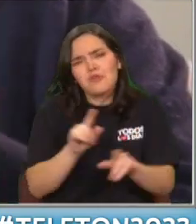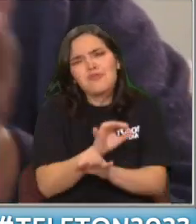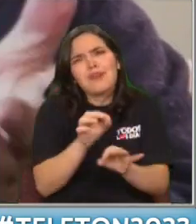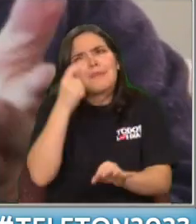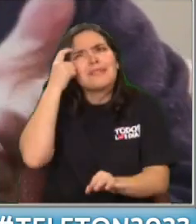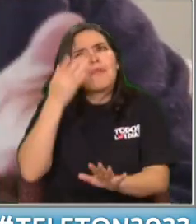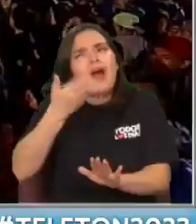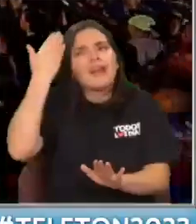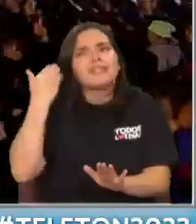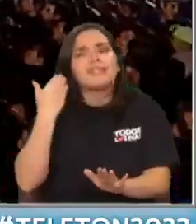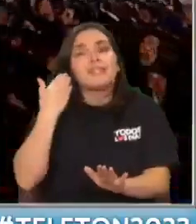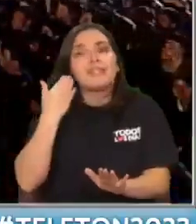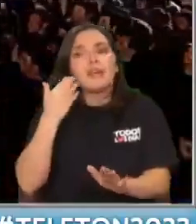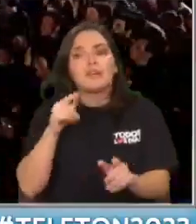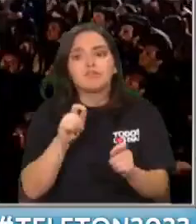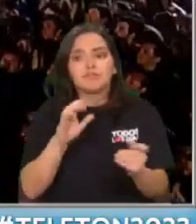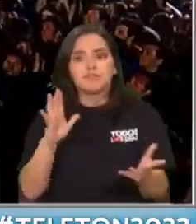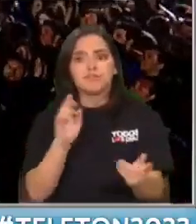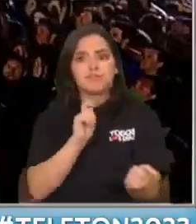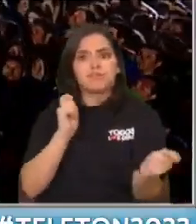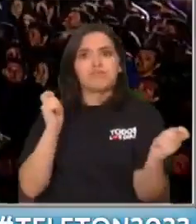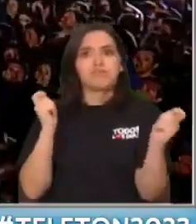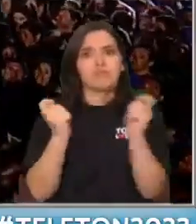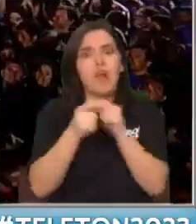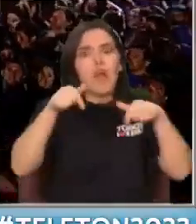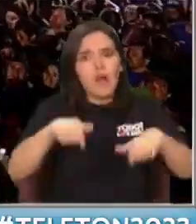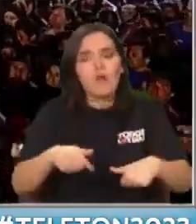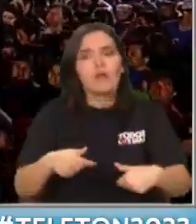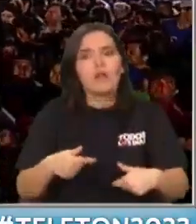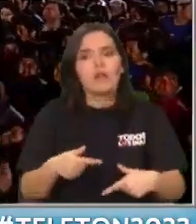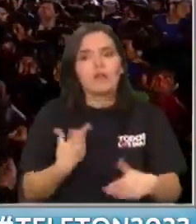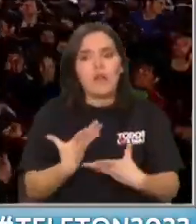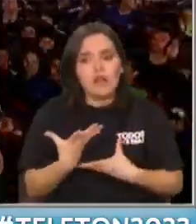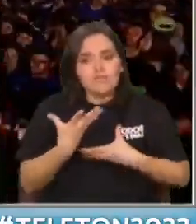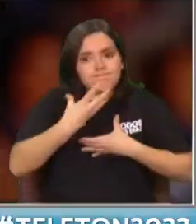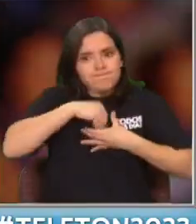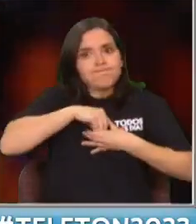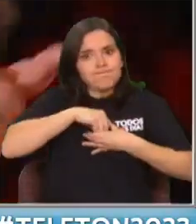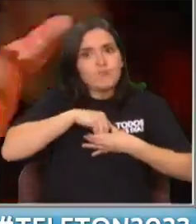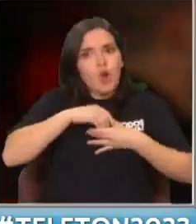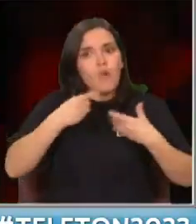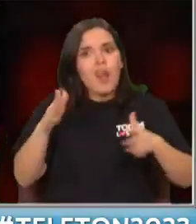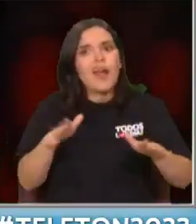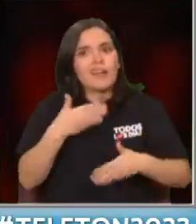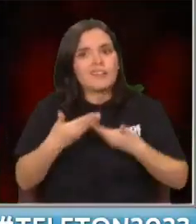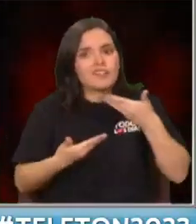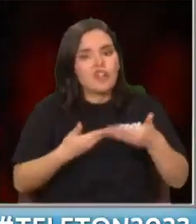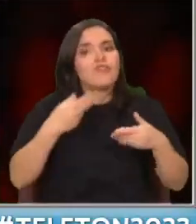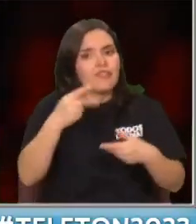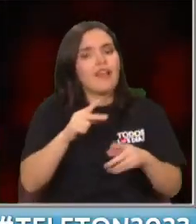que iba a llegar a ser hasta el día de hoy. La gente lo tiene como el jingle de la Teletón.